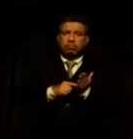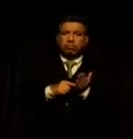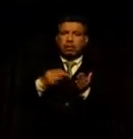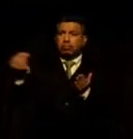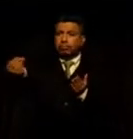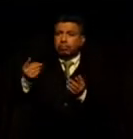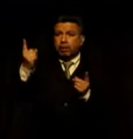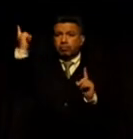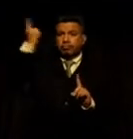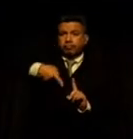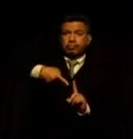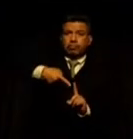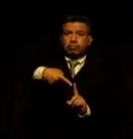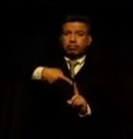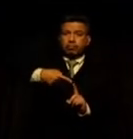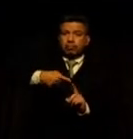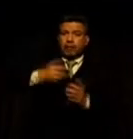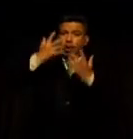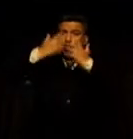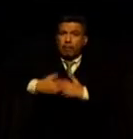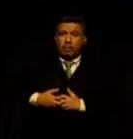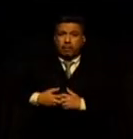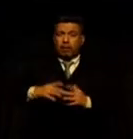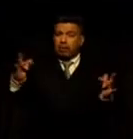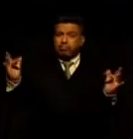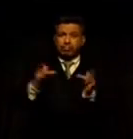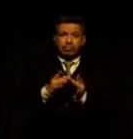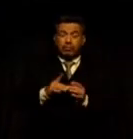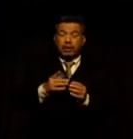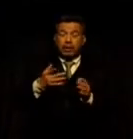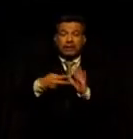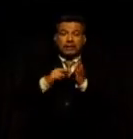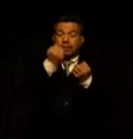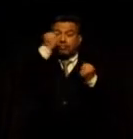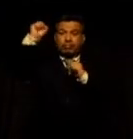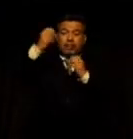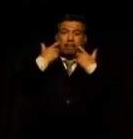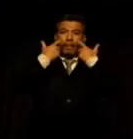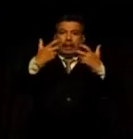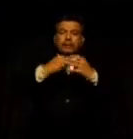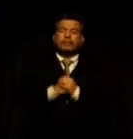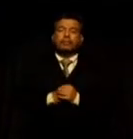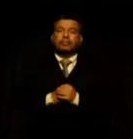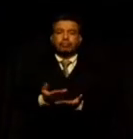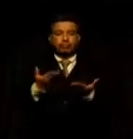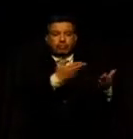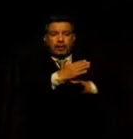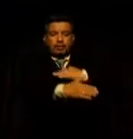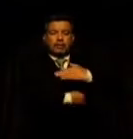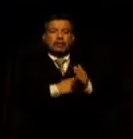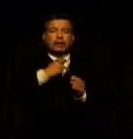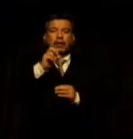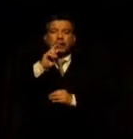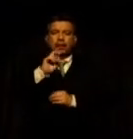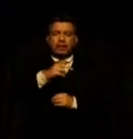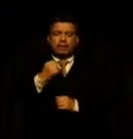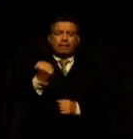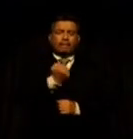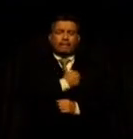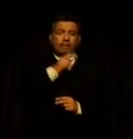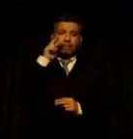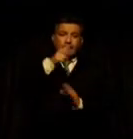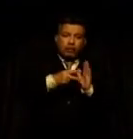giro que sea automático eso es revolucionario entonces ministra karen pasión por ver estas tecnologías